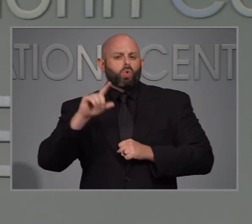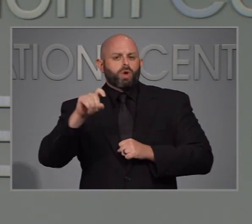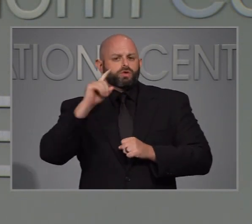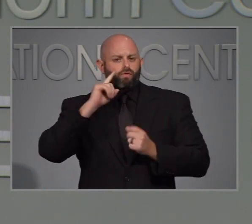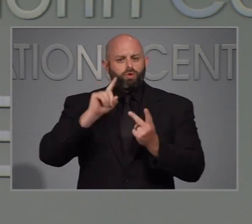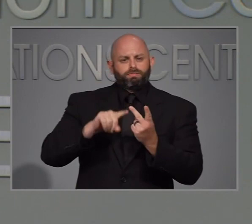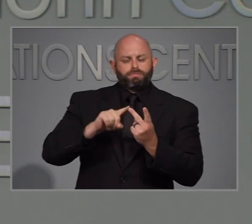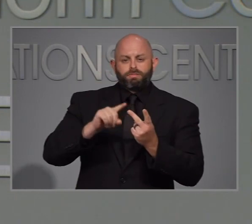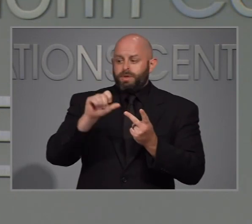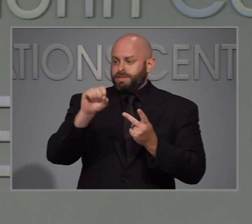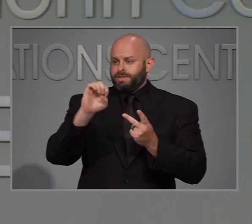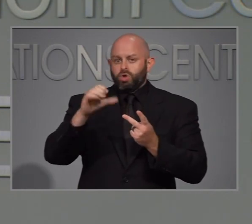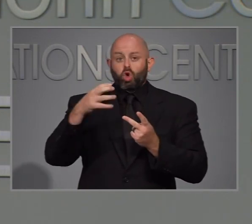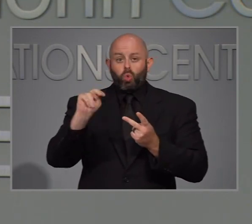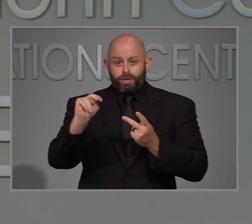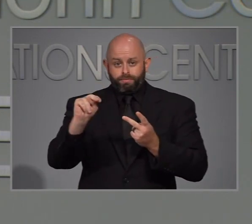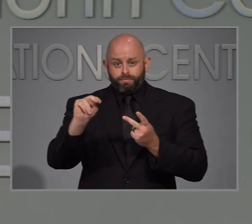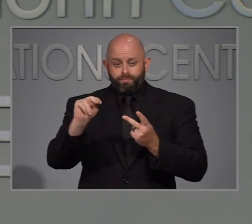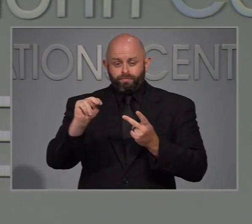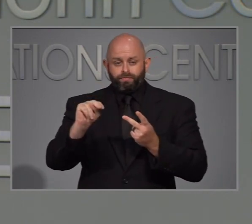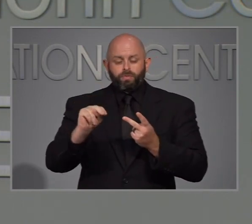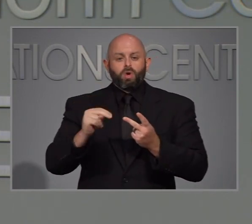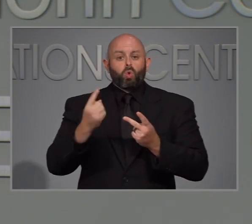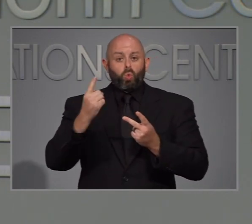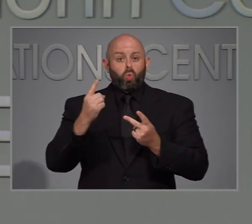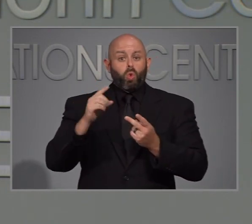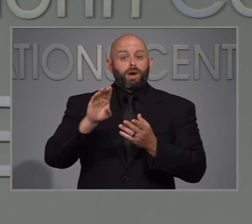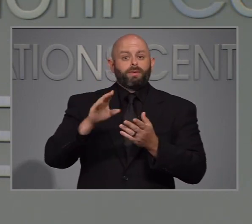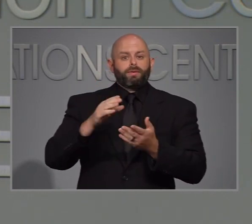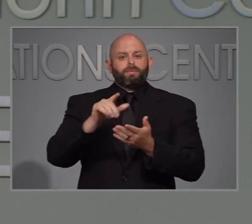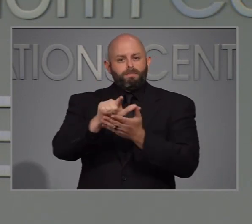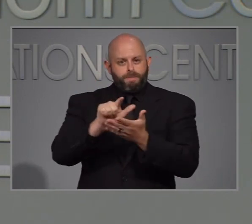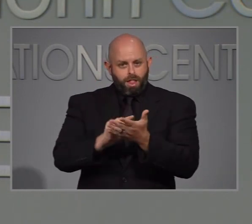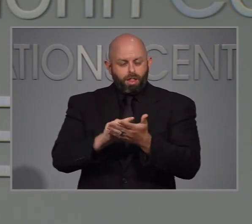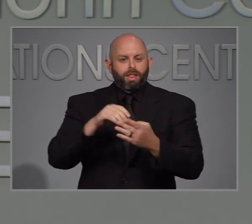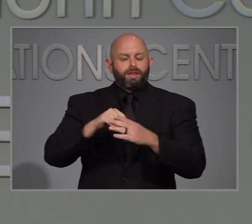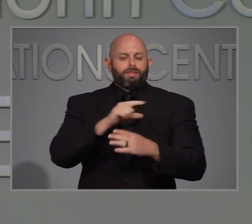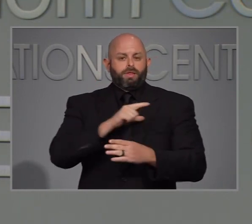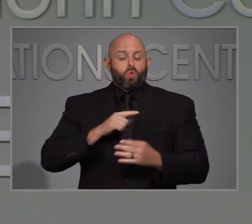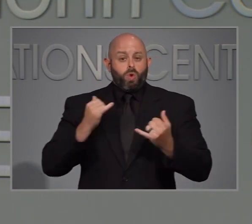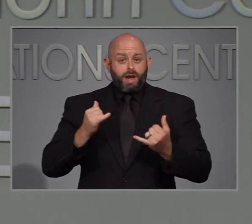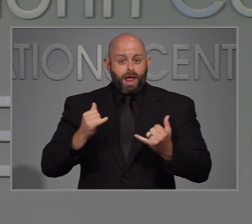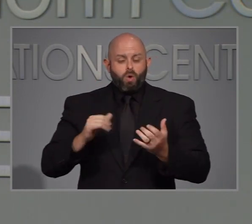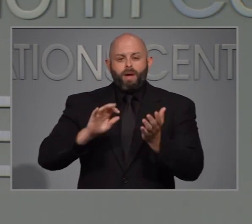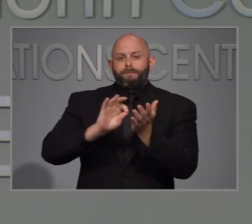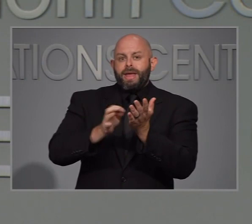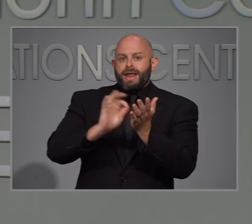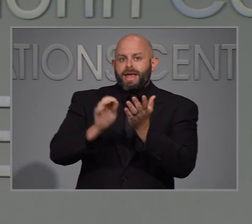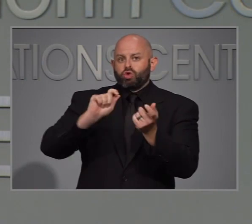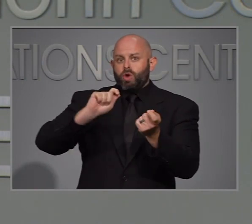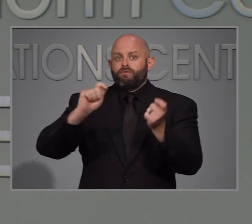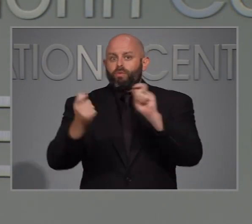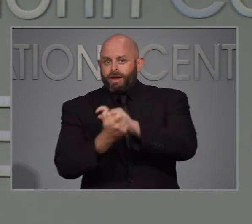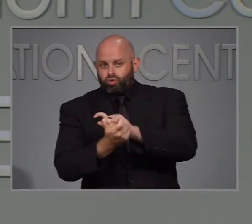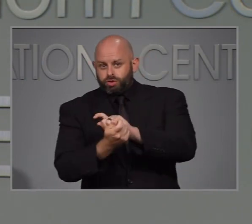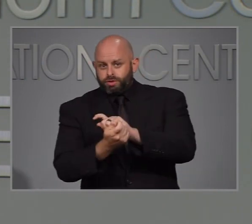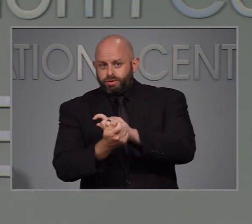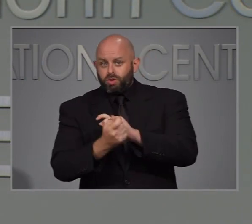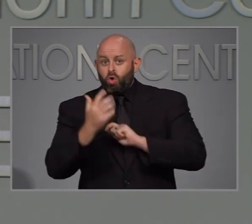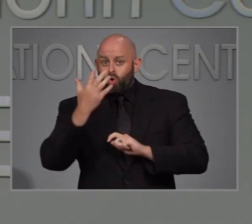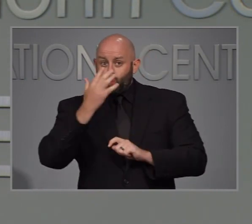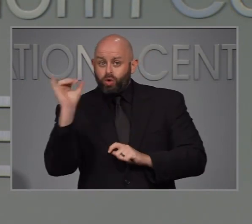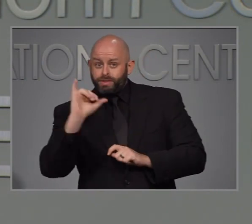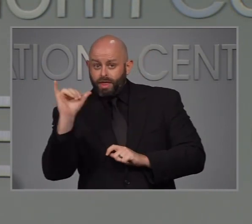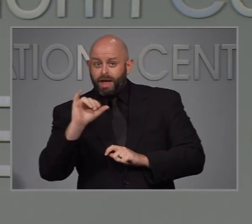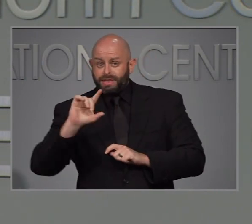la pregunta para la doctora Cohen, hay una propuesta de transformación de Medicaid